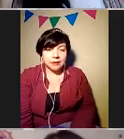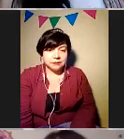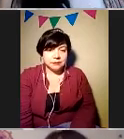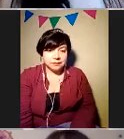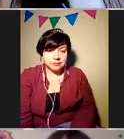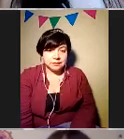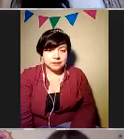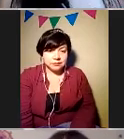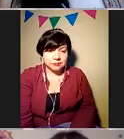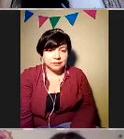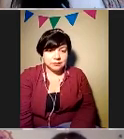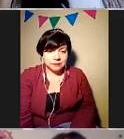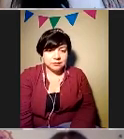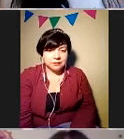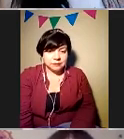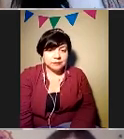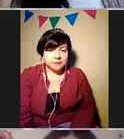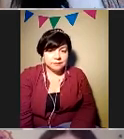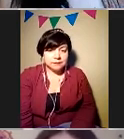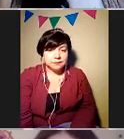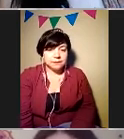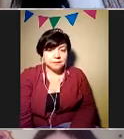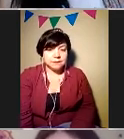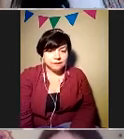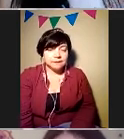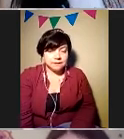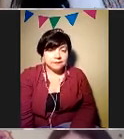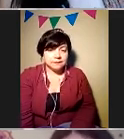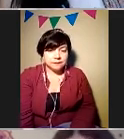Pero no tienes cuerpo para moverte en tu día a día.